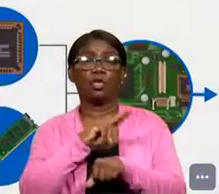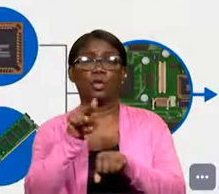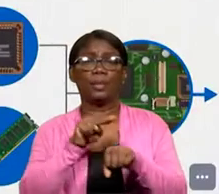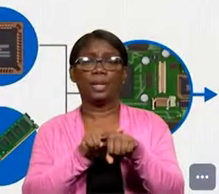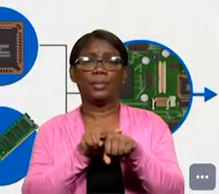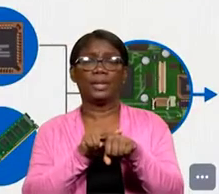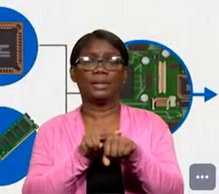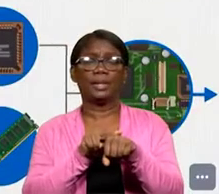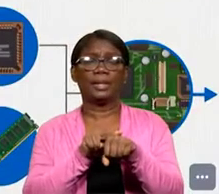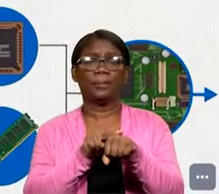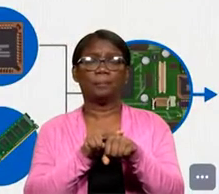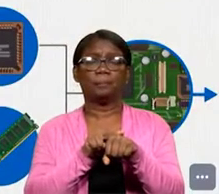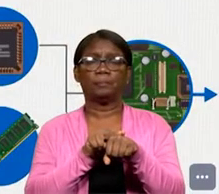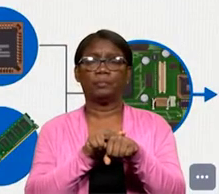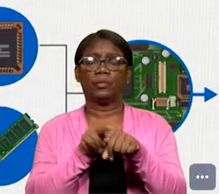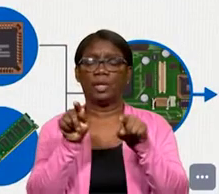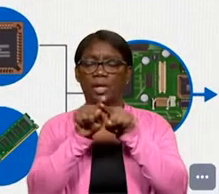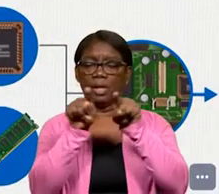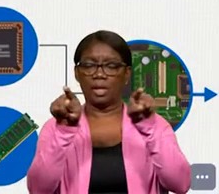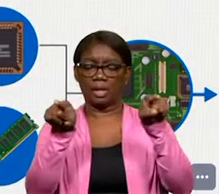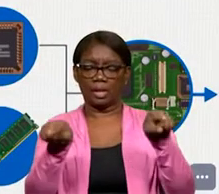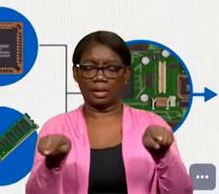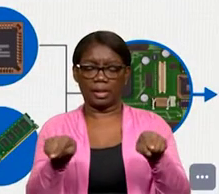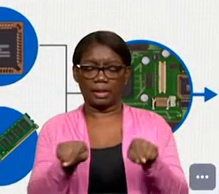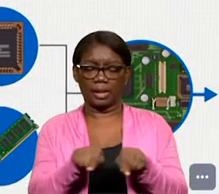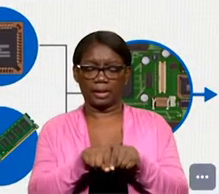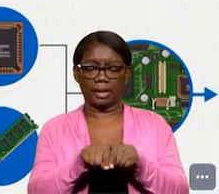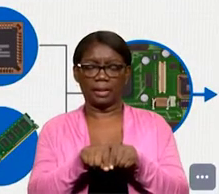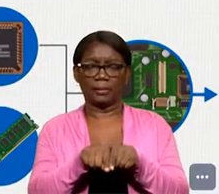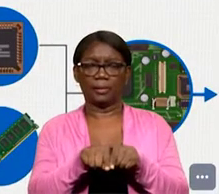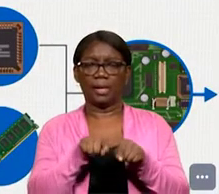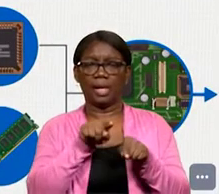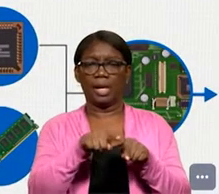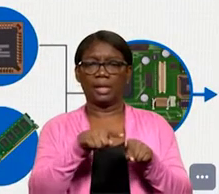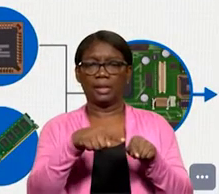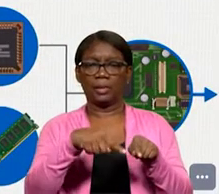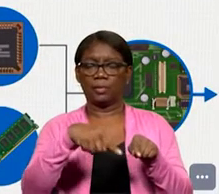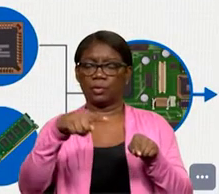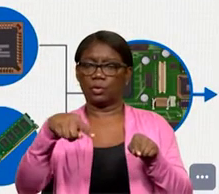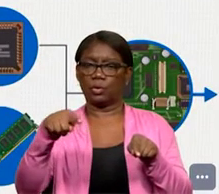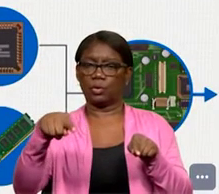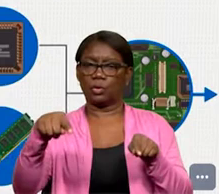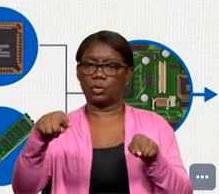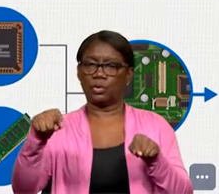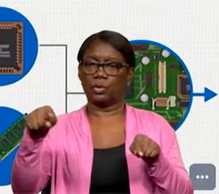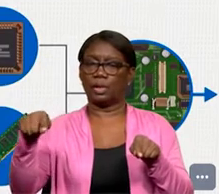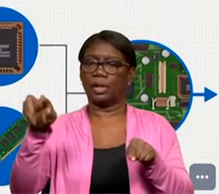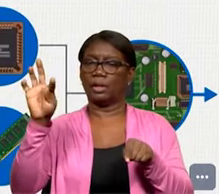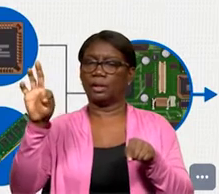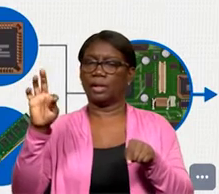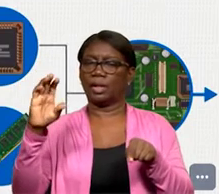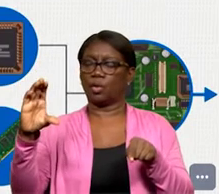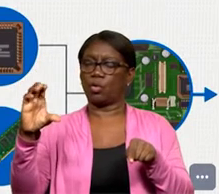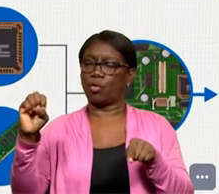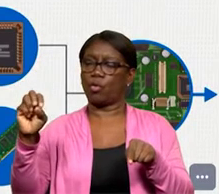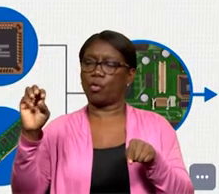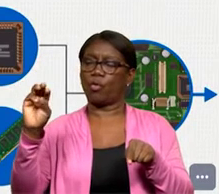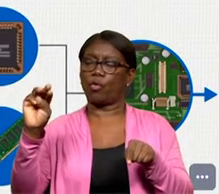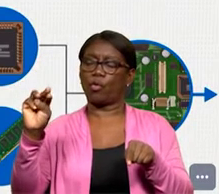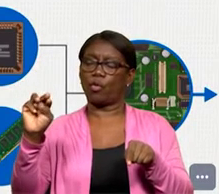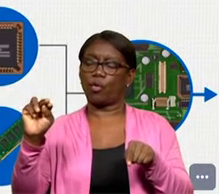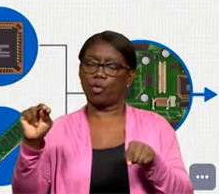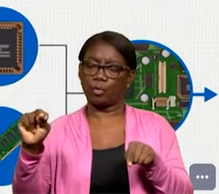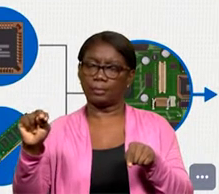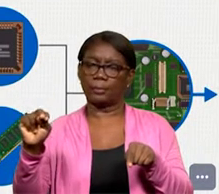tarjeta principal envía una señal direccionada a la tarjeta TCON. Posteriormente,